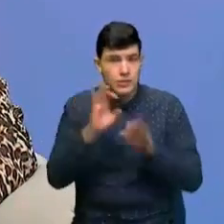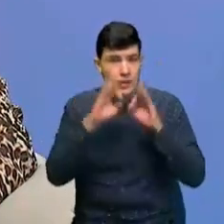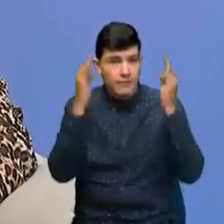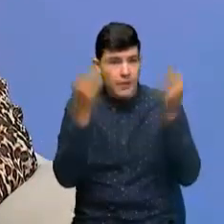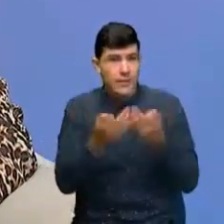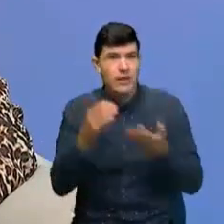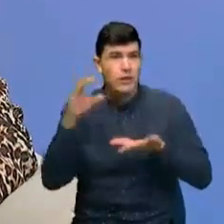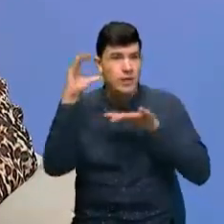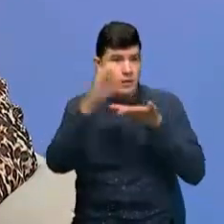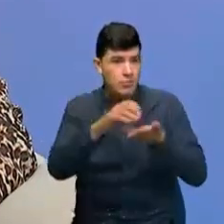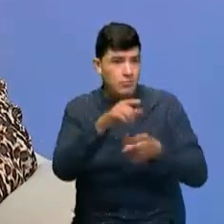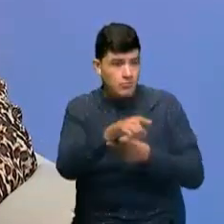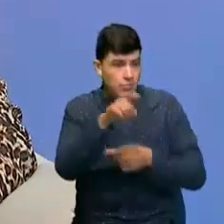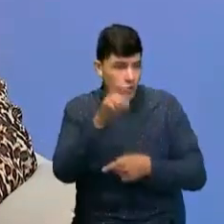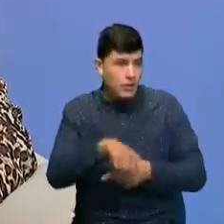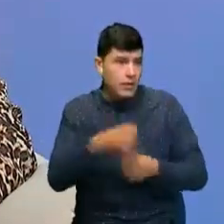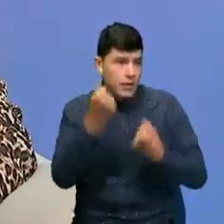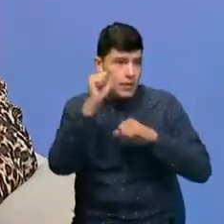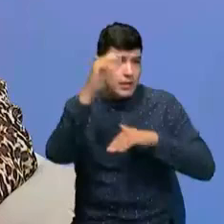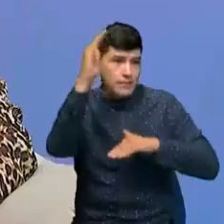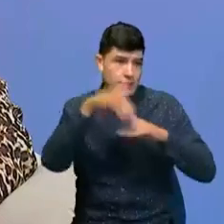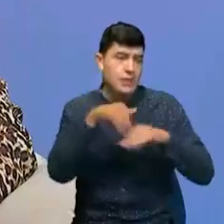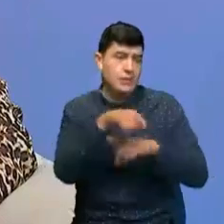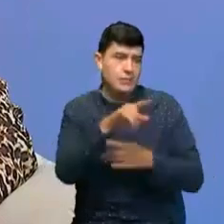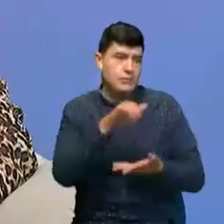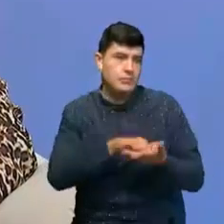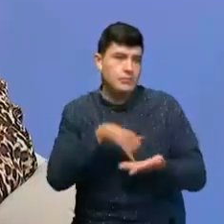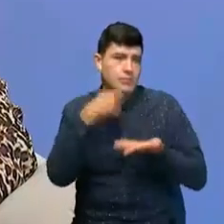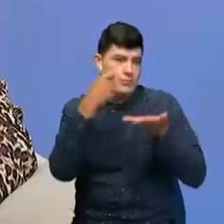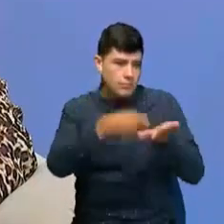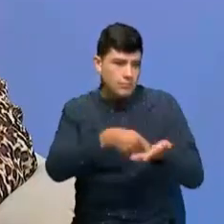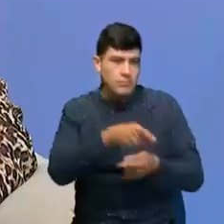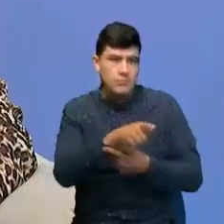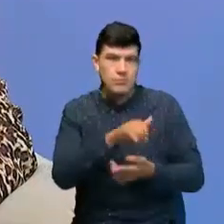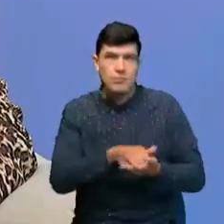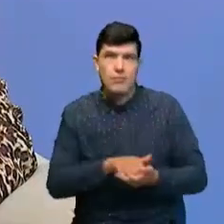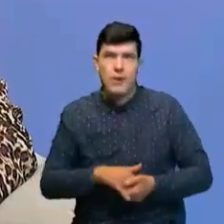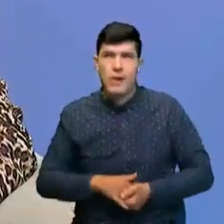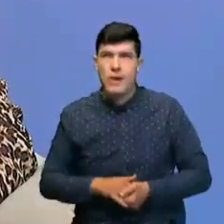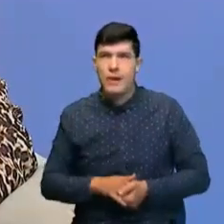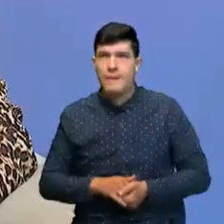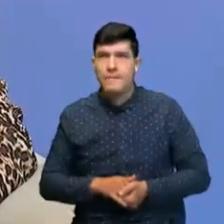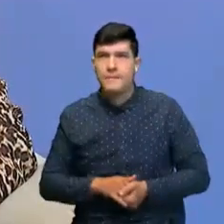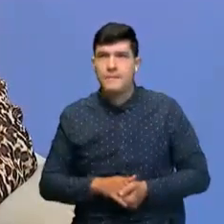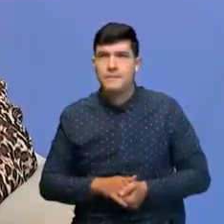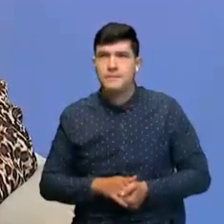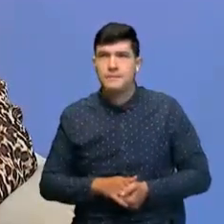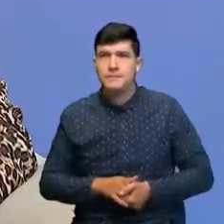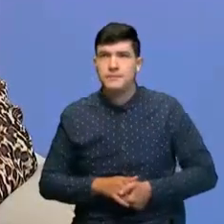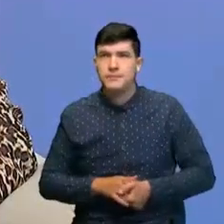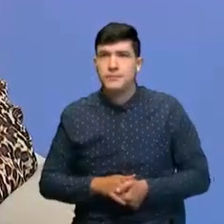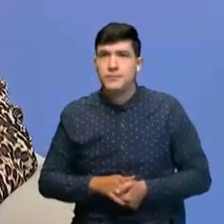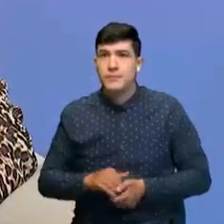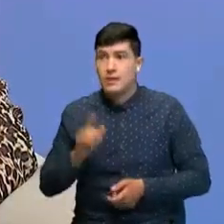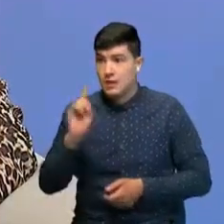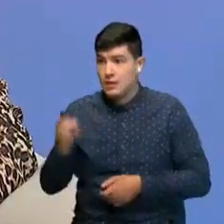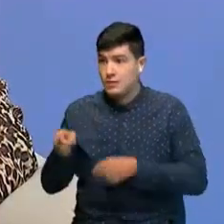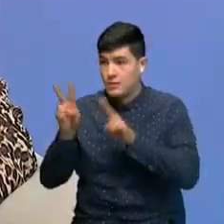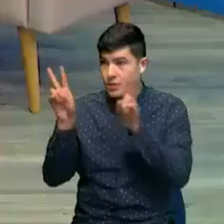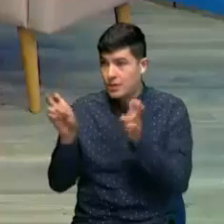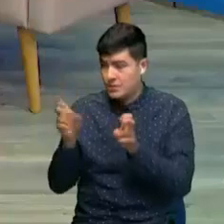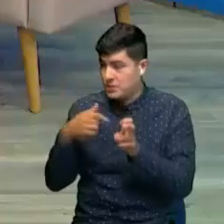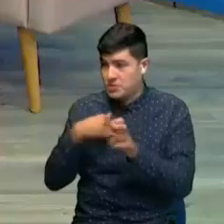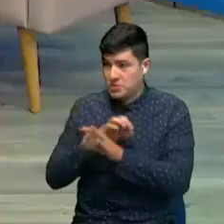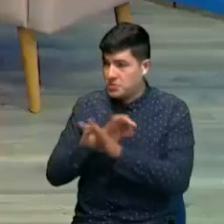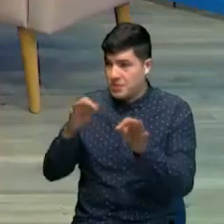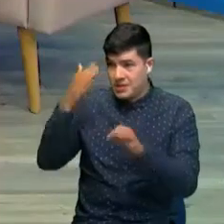de salario mínimo, tiene que ganar menos de 2 salarios mínimos, eso sí, y cotizar menos de 2 salarios para tener derecho a su pensión. Bueno, eso sí es nuevo para mí, el